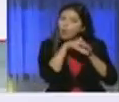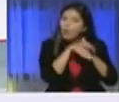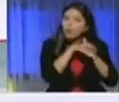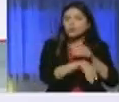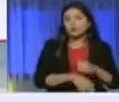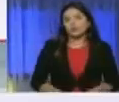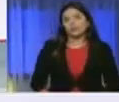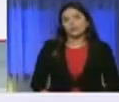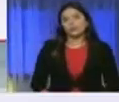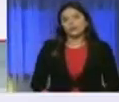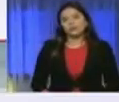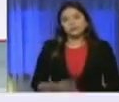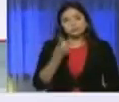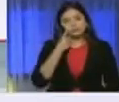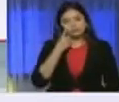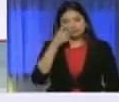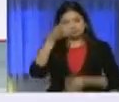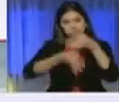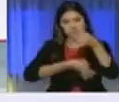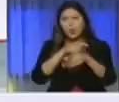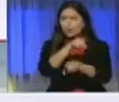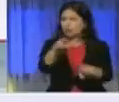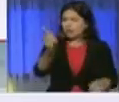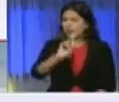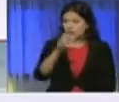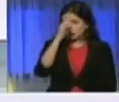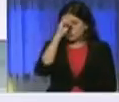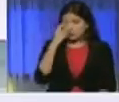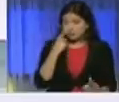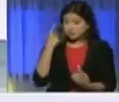Fíjense ustedes, ustedes no saben esto que yo voy a mostrar.